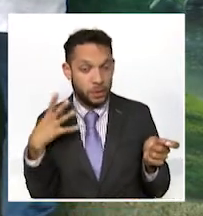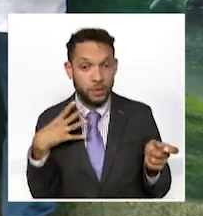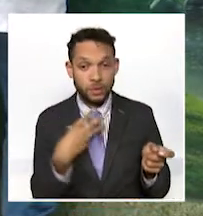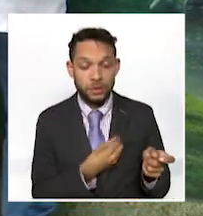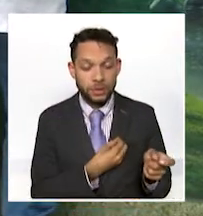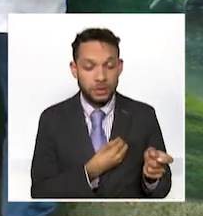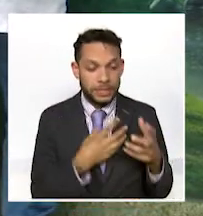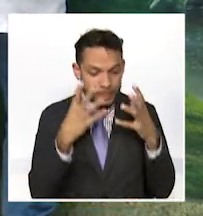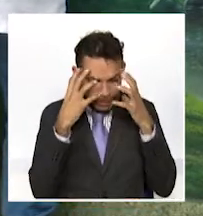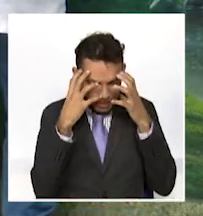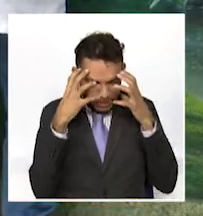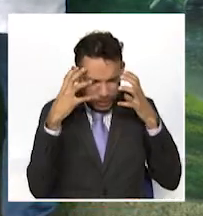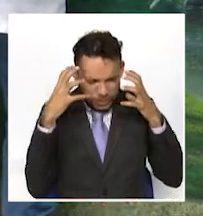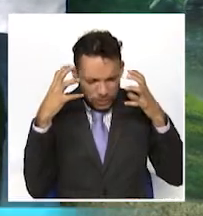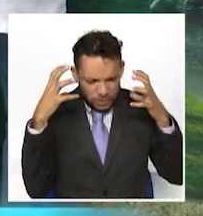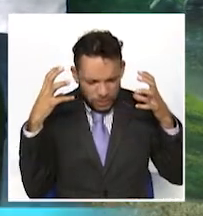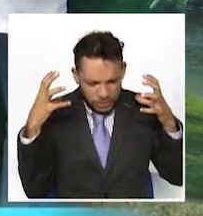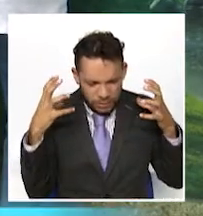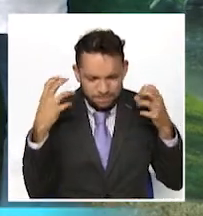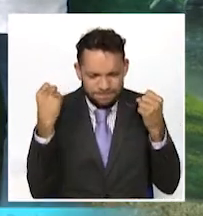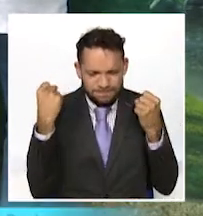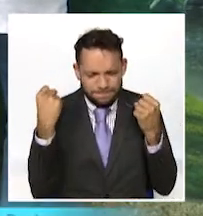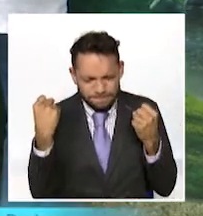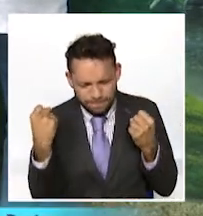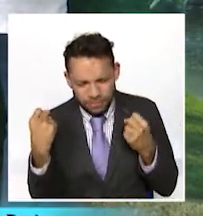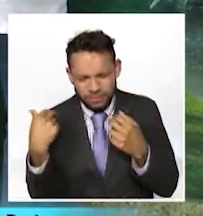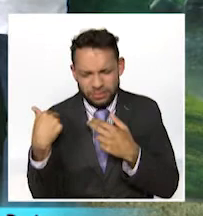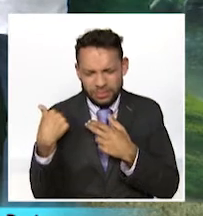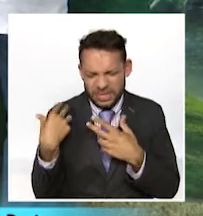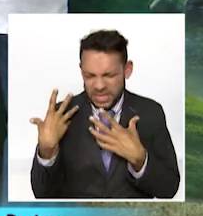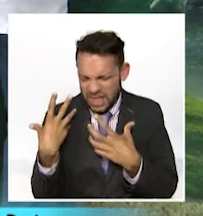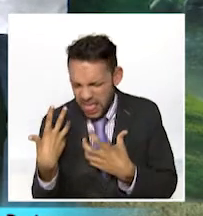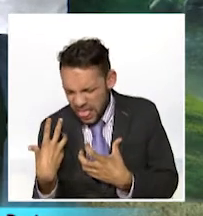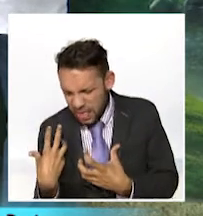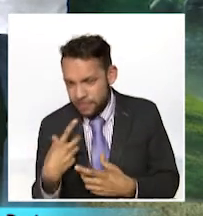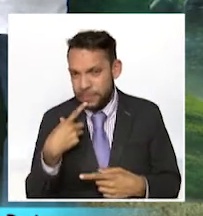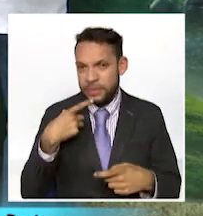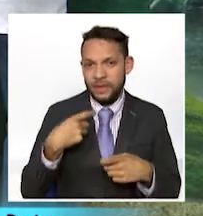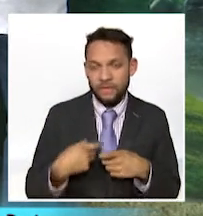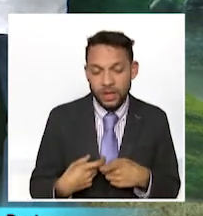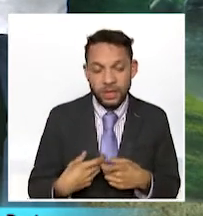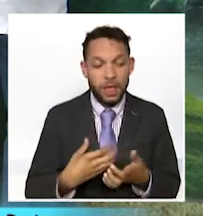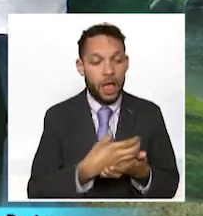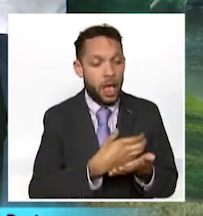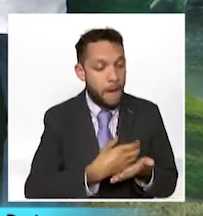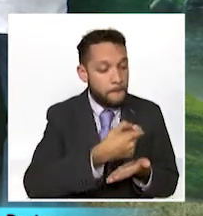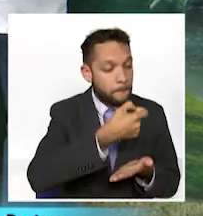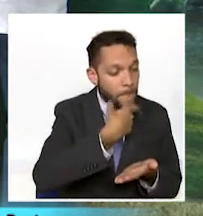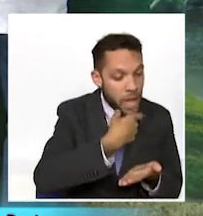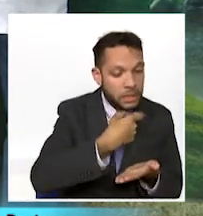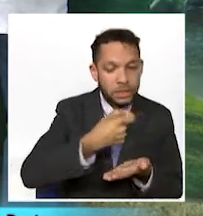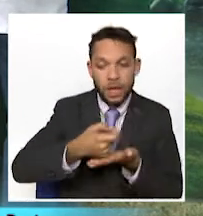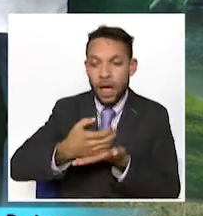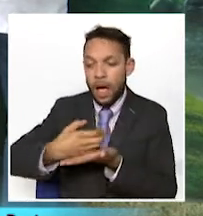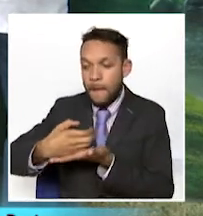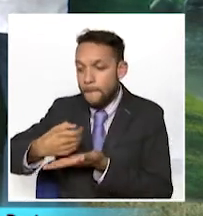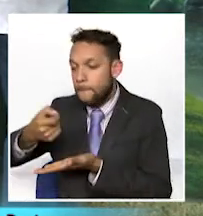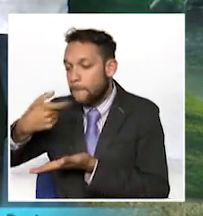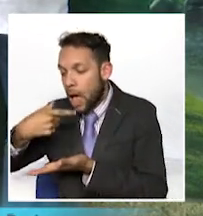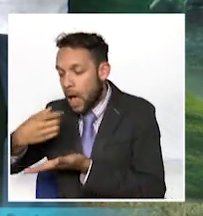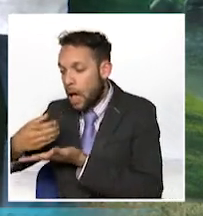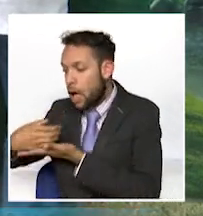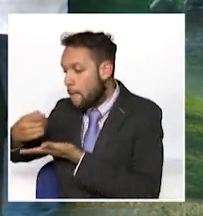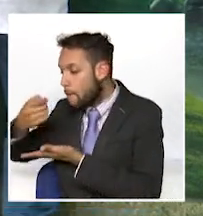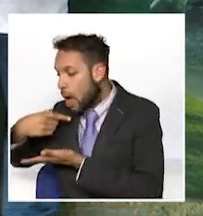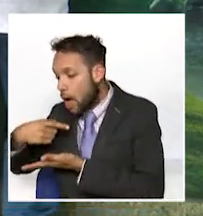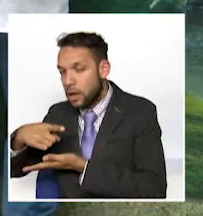al someter a los pacientes a tomar muchísimos medicamentos que no tienen necesidad de tomar, estamos haciendo que esos dolores se queden